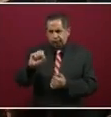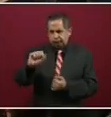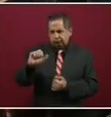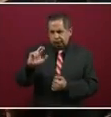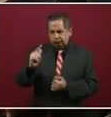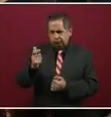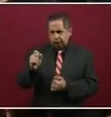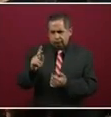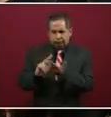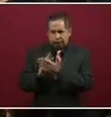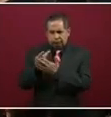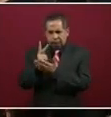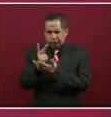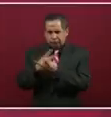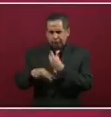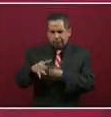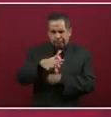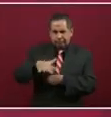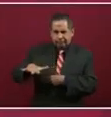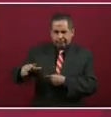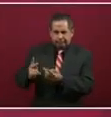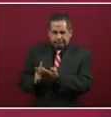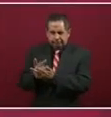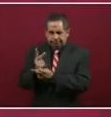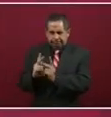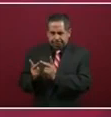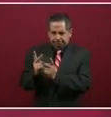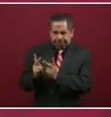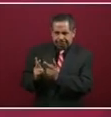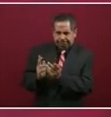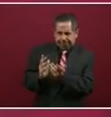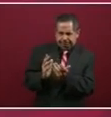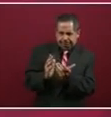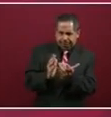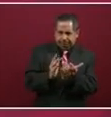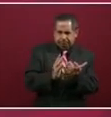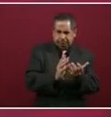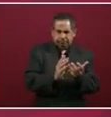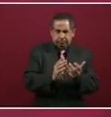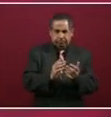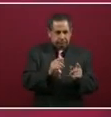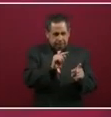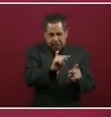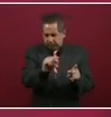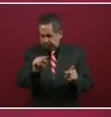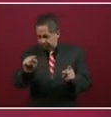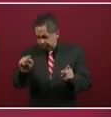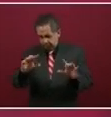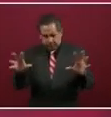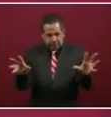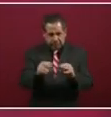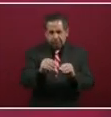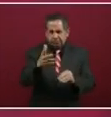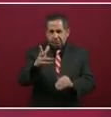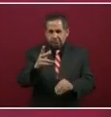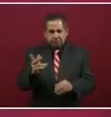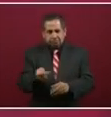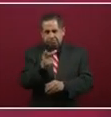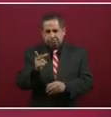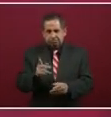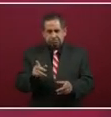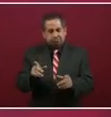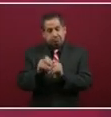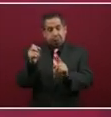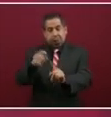una pregunta general, vale por 10 preguntas, ¿no? Ya vamos a ir